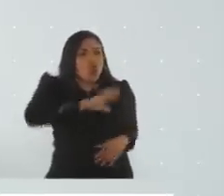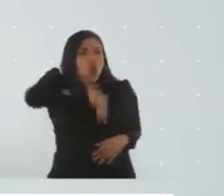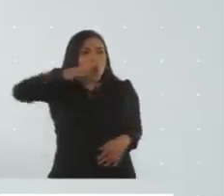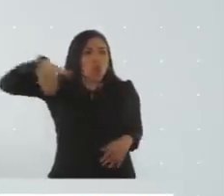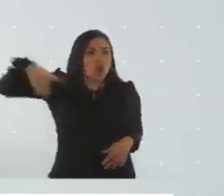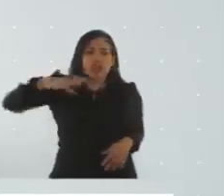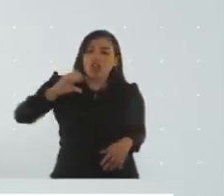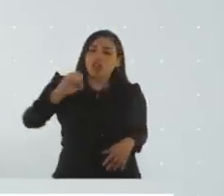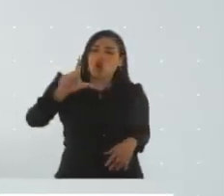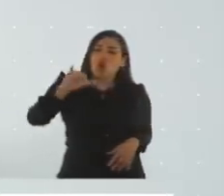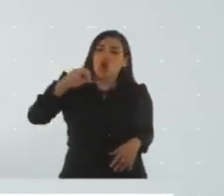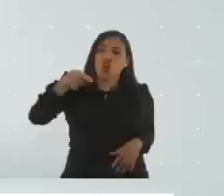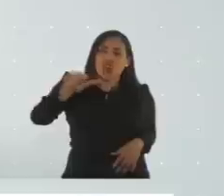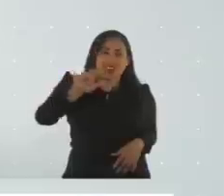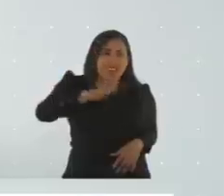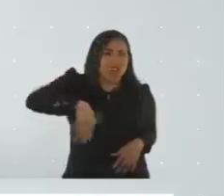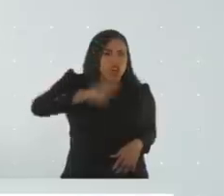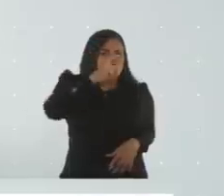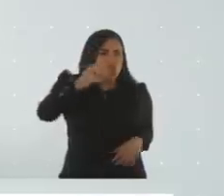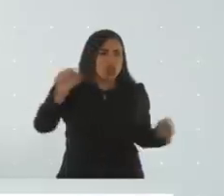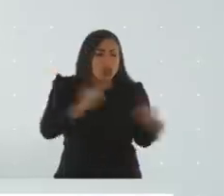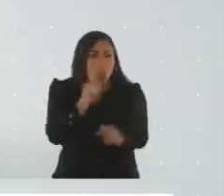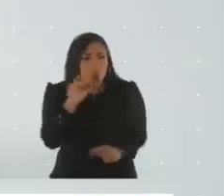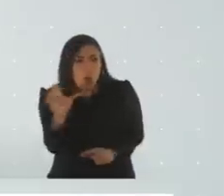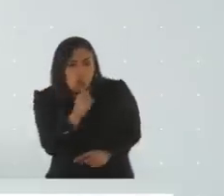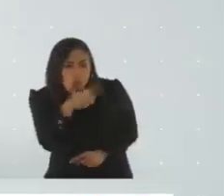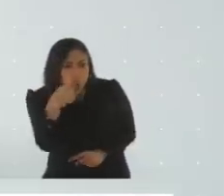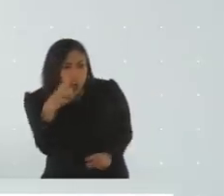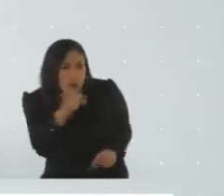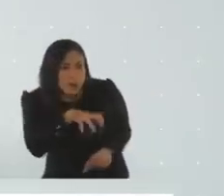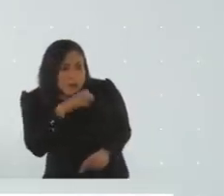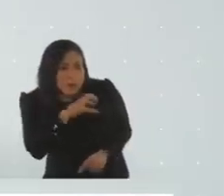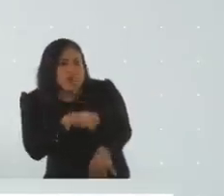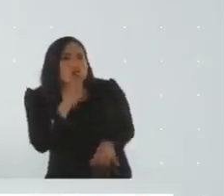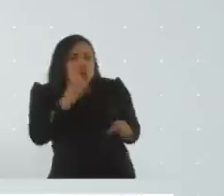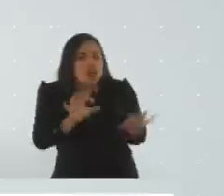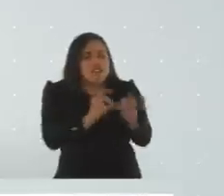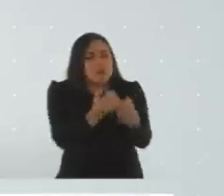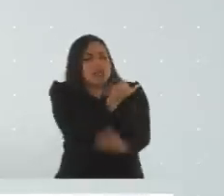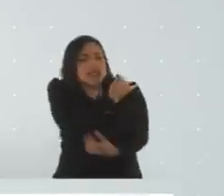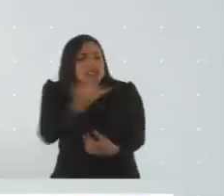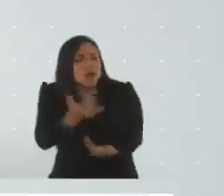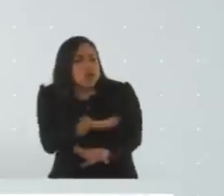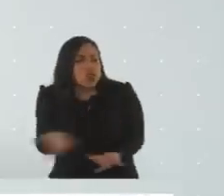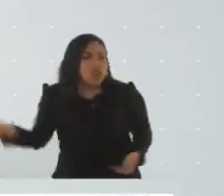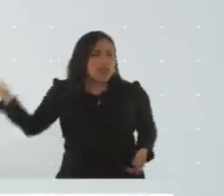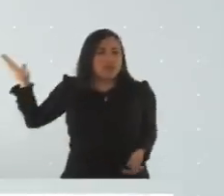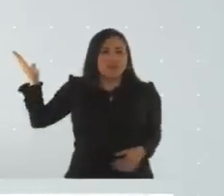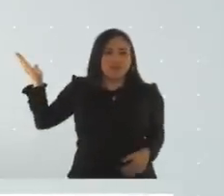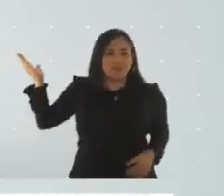de Colina Campestre. Si usted lo ve o lo reconoce, puede comunicarse con su familia al